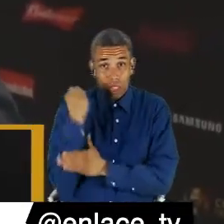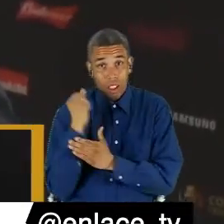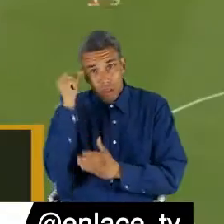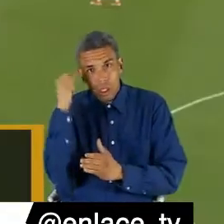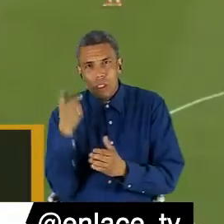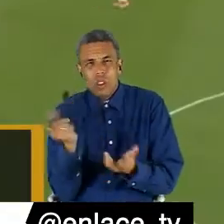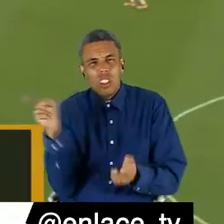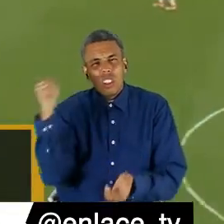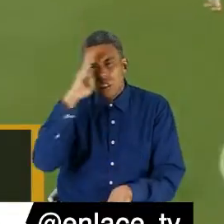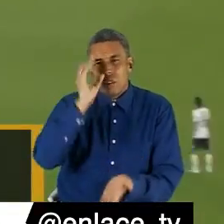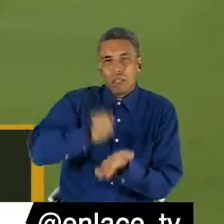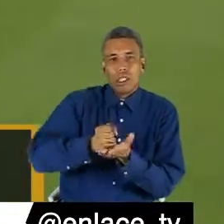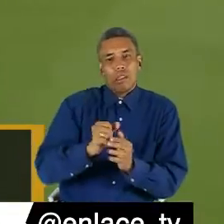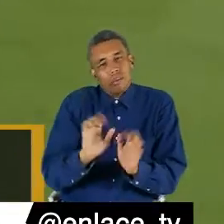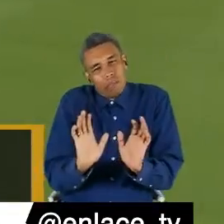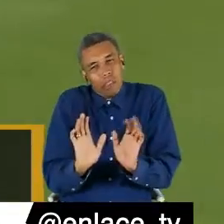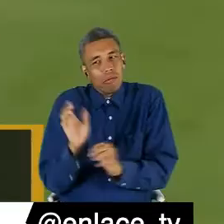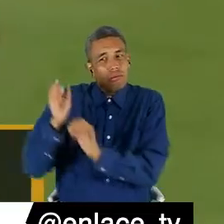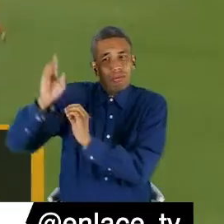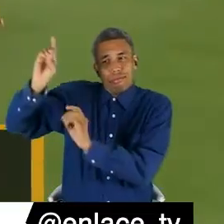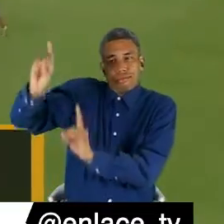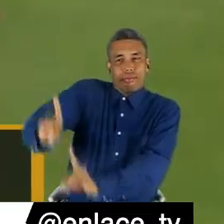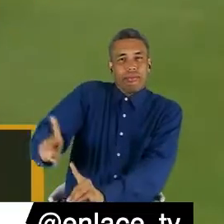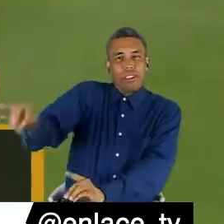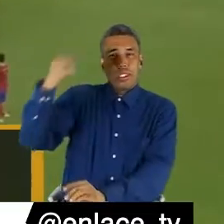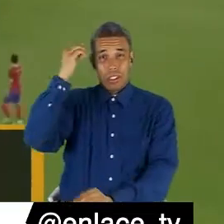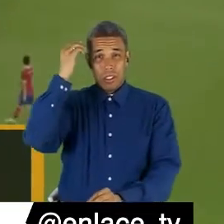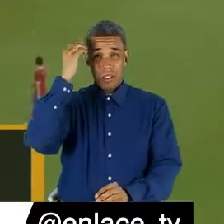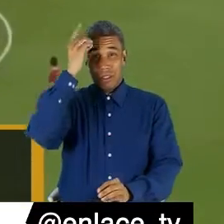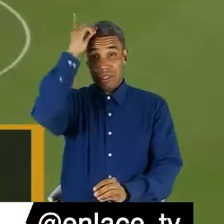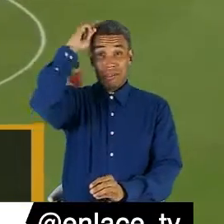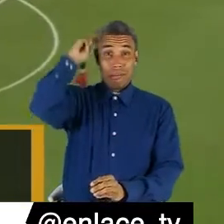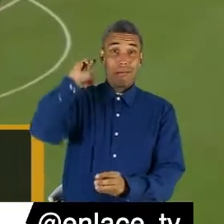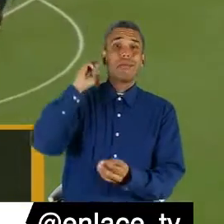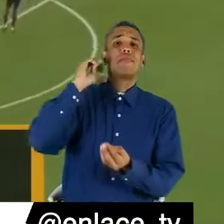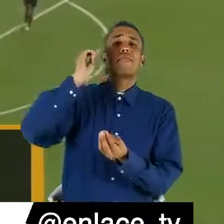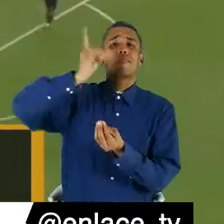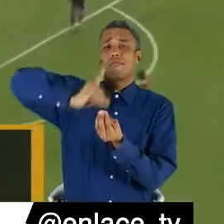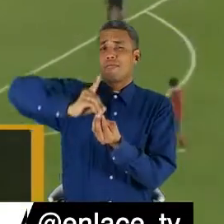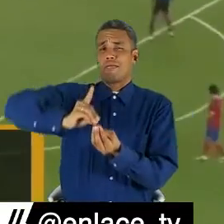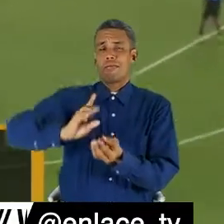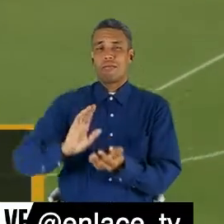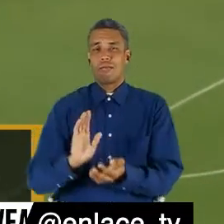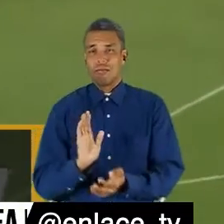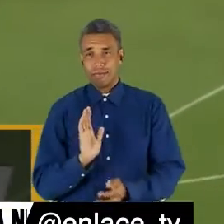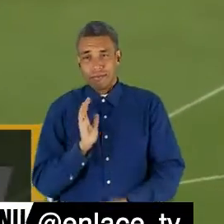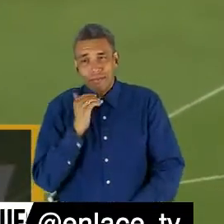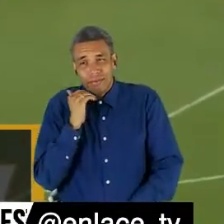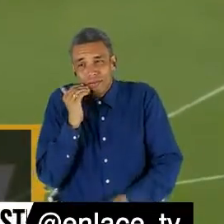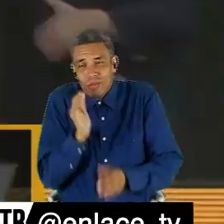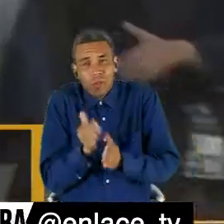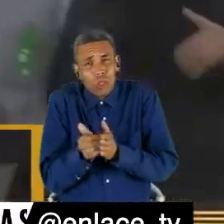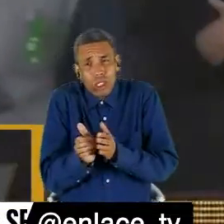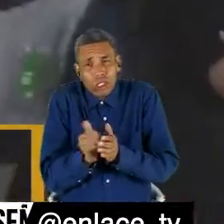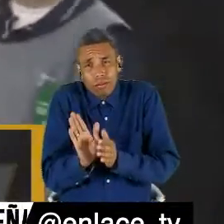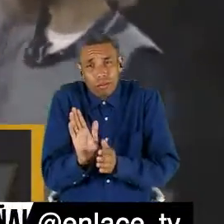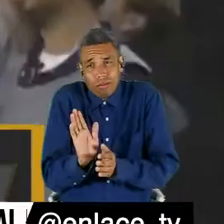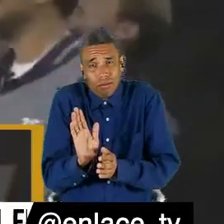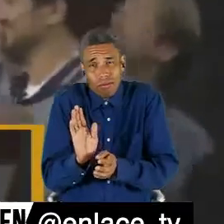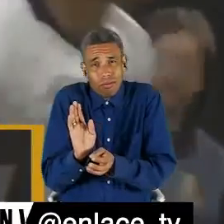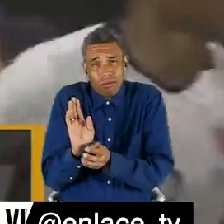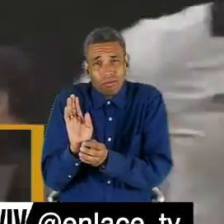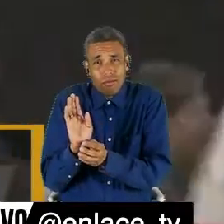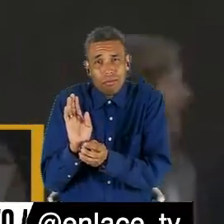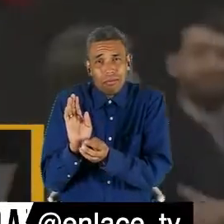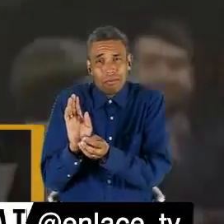minutos. Ahora ya se empieza a pensar un poco en la próxima fase. El equipo hoy, a medida